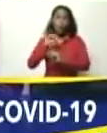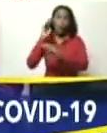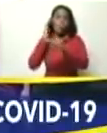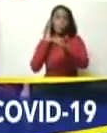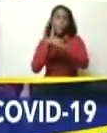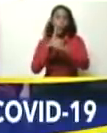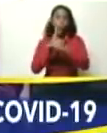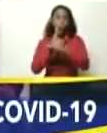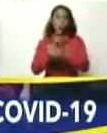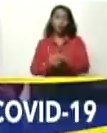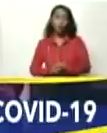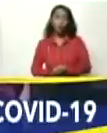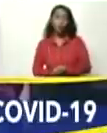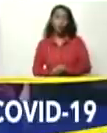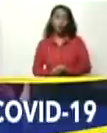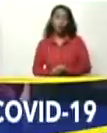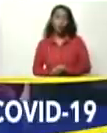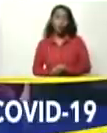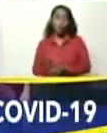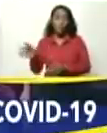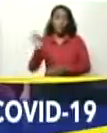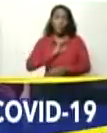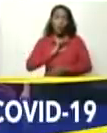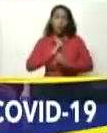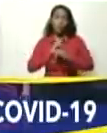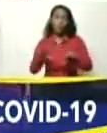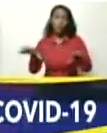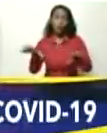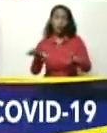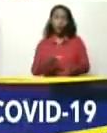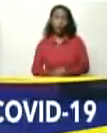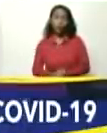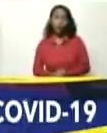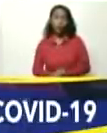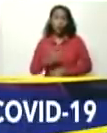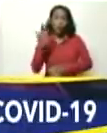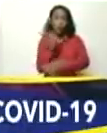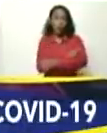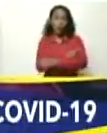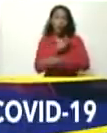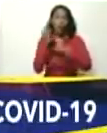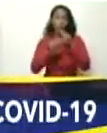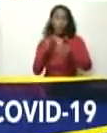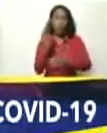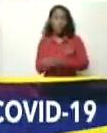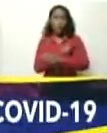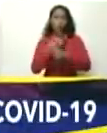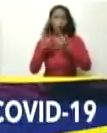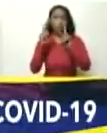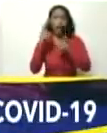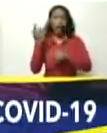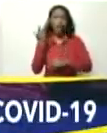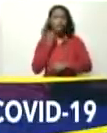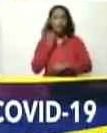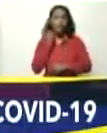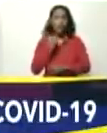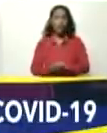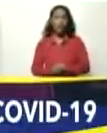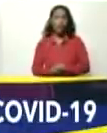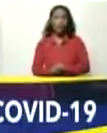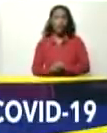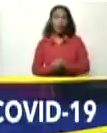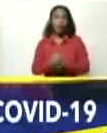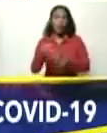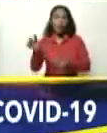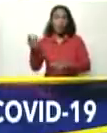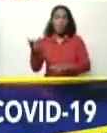mejor dicho, la transmisión. Una vacuna como las vacunas de otras enfermedades, que te dé